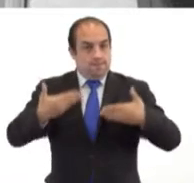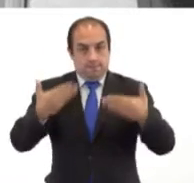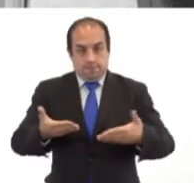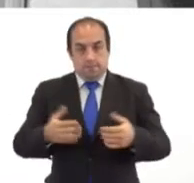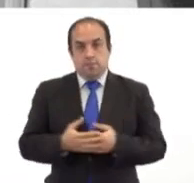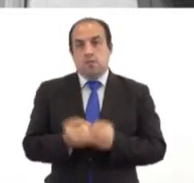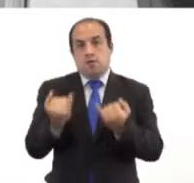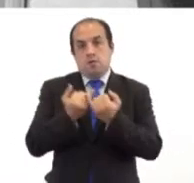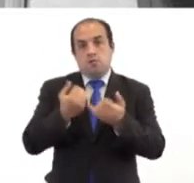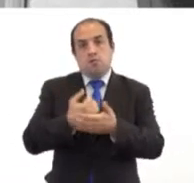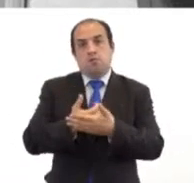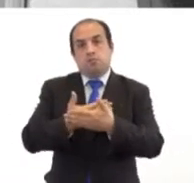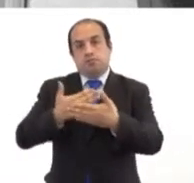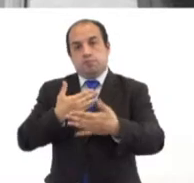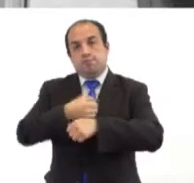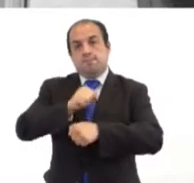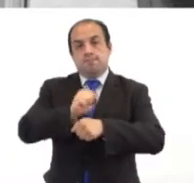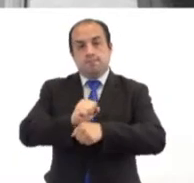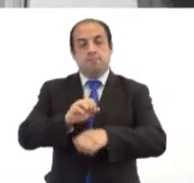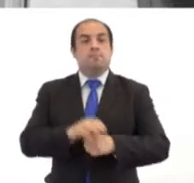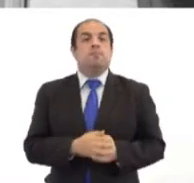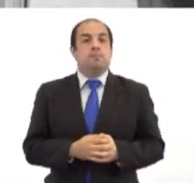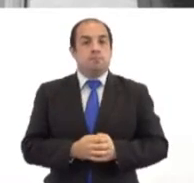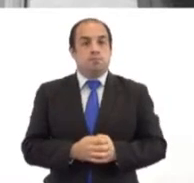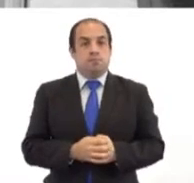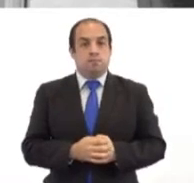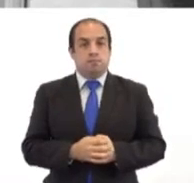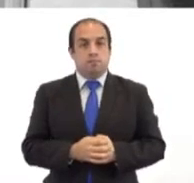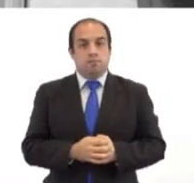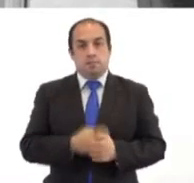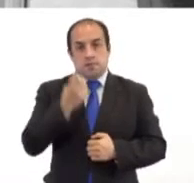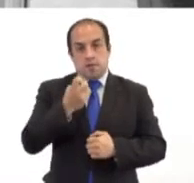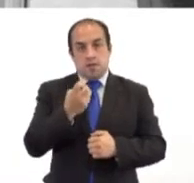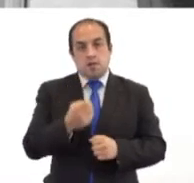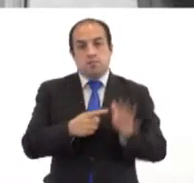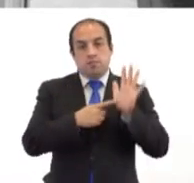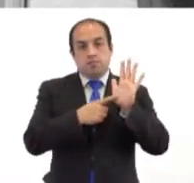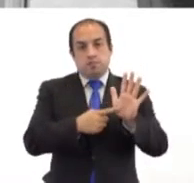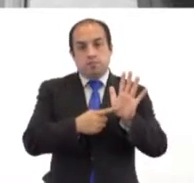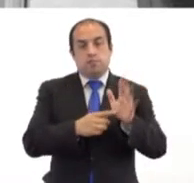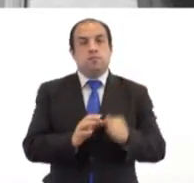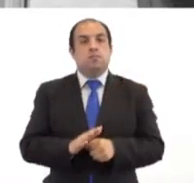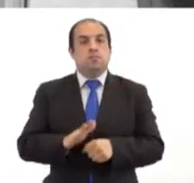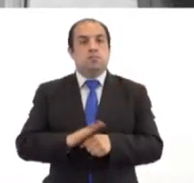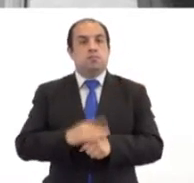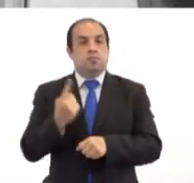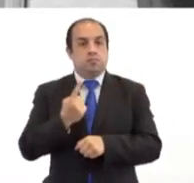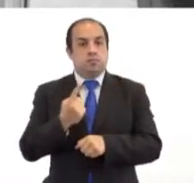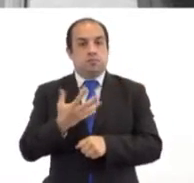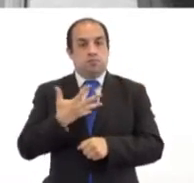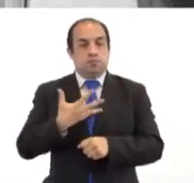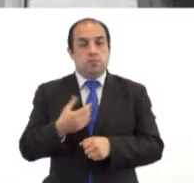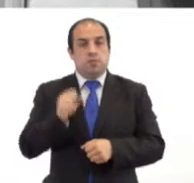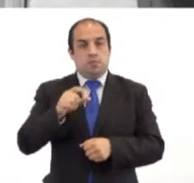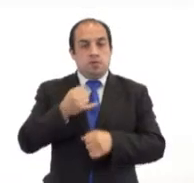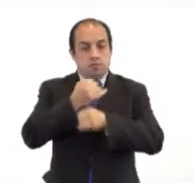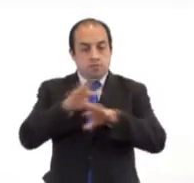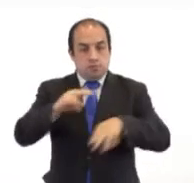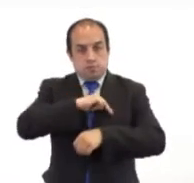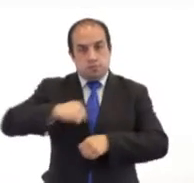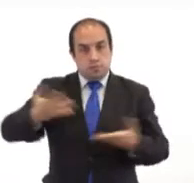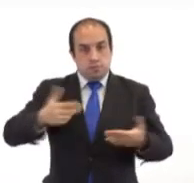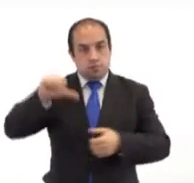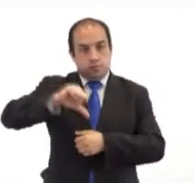igual que la semana previa. Y aquí las razones y el segmento epidemiológico, así como los anuncios que estaremos haciendo el día de hoy. Siguiente.